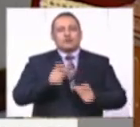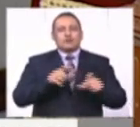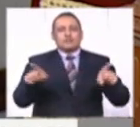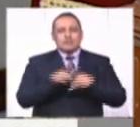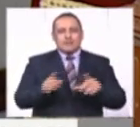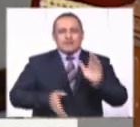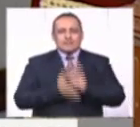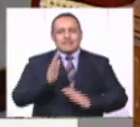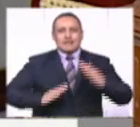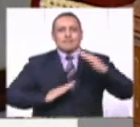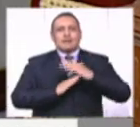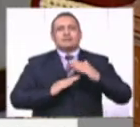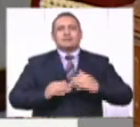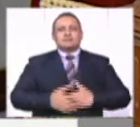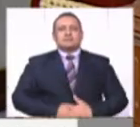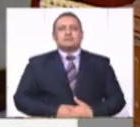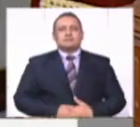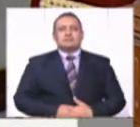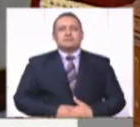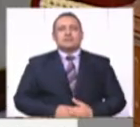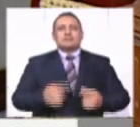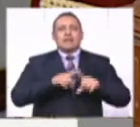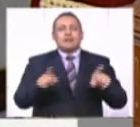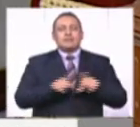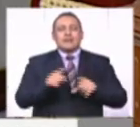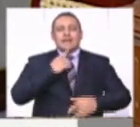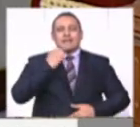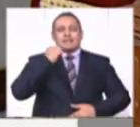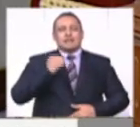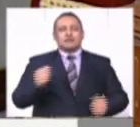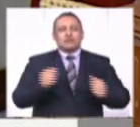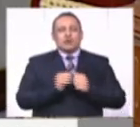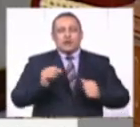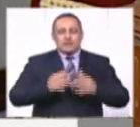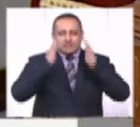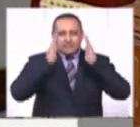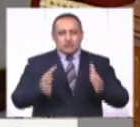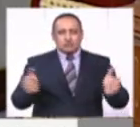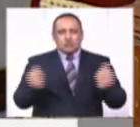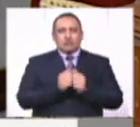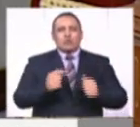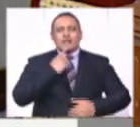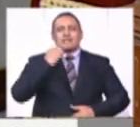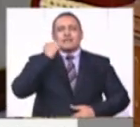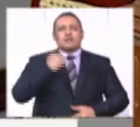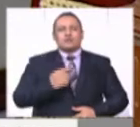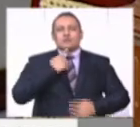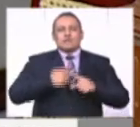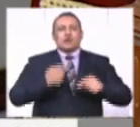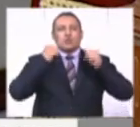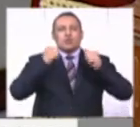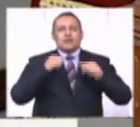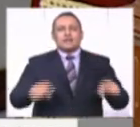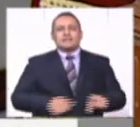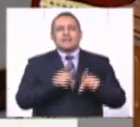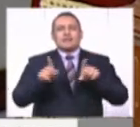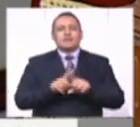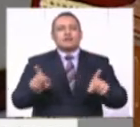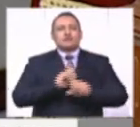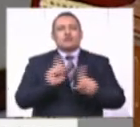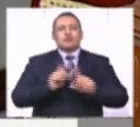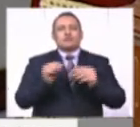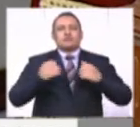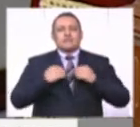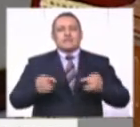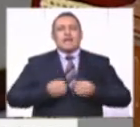movilizarse pacíficamente el derecho a concentrarse el derecho a hacer huelga incluso sin